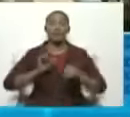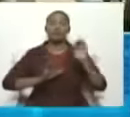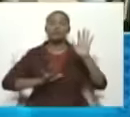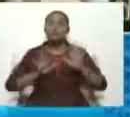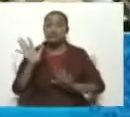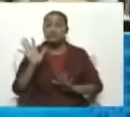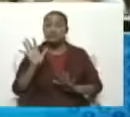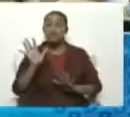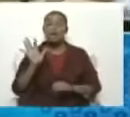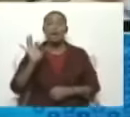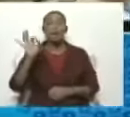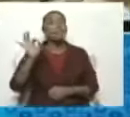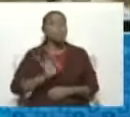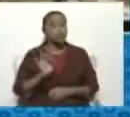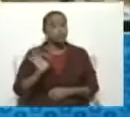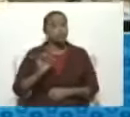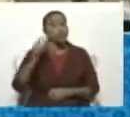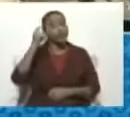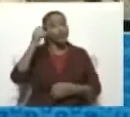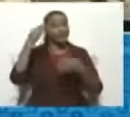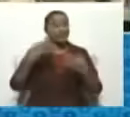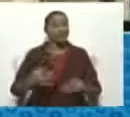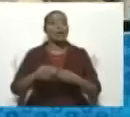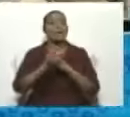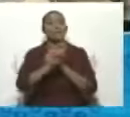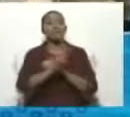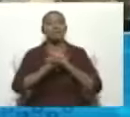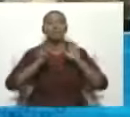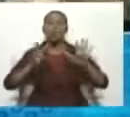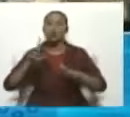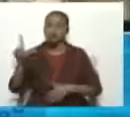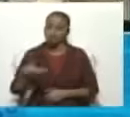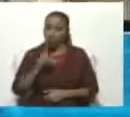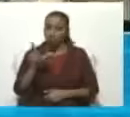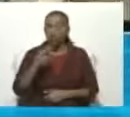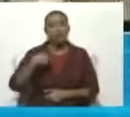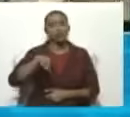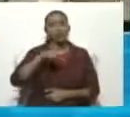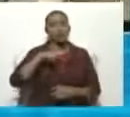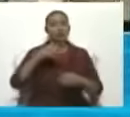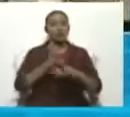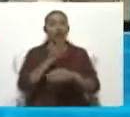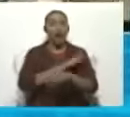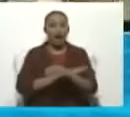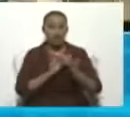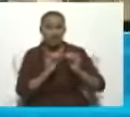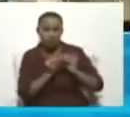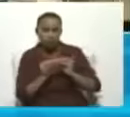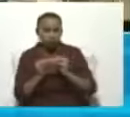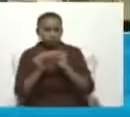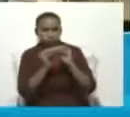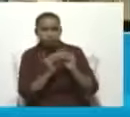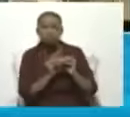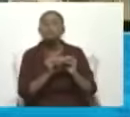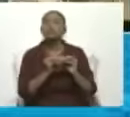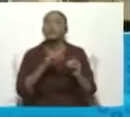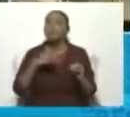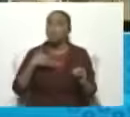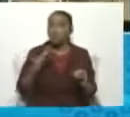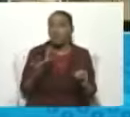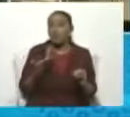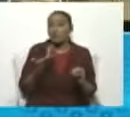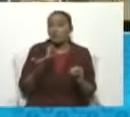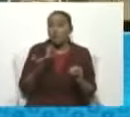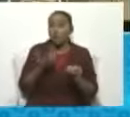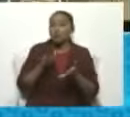contingencia para el día del evento electoral de todos los componentes de las máquinas de votación para resolver cualquier incidencia. De manera